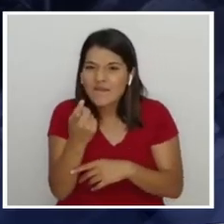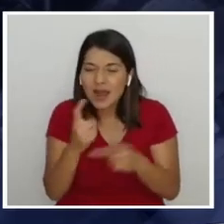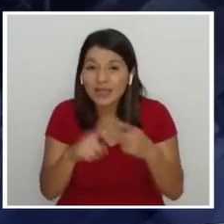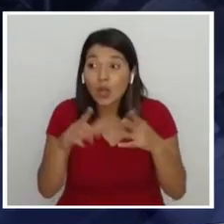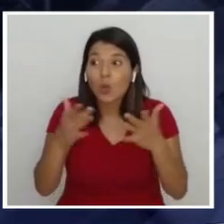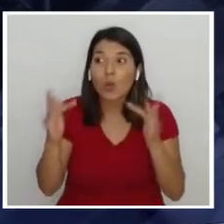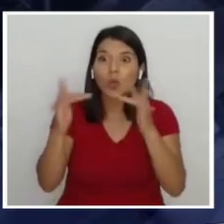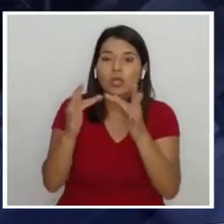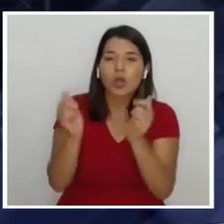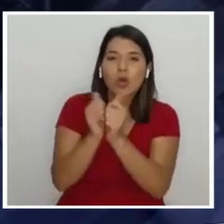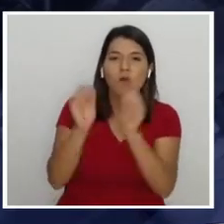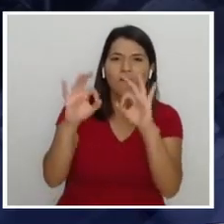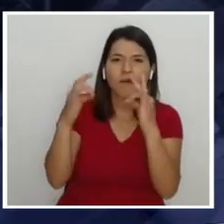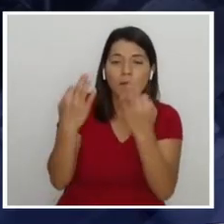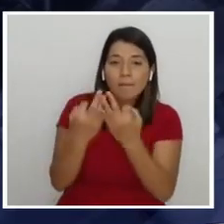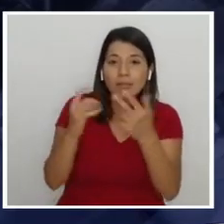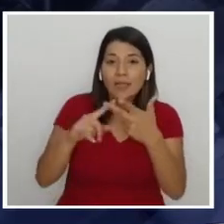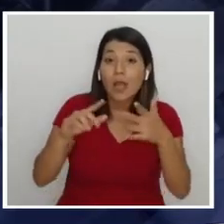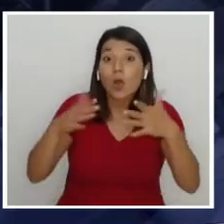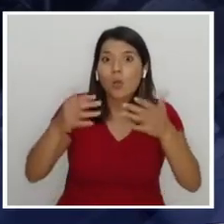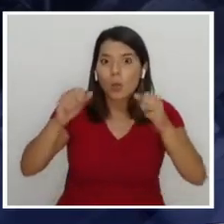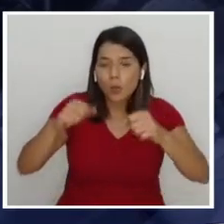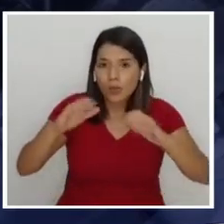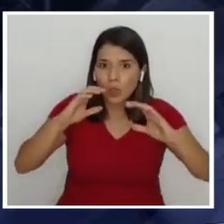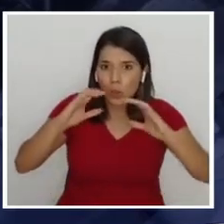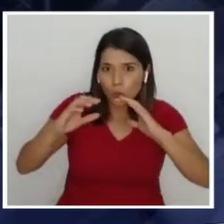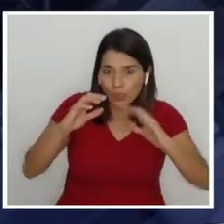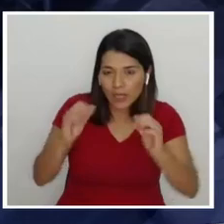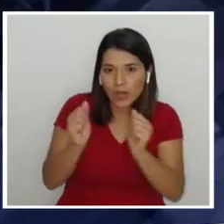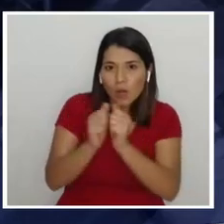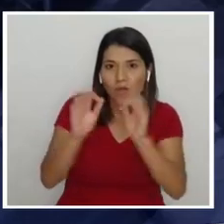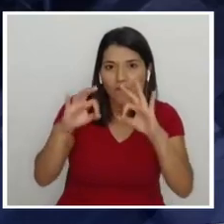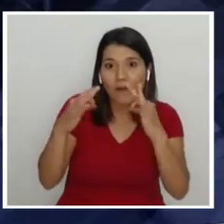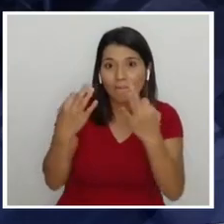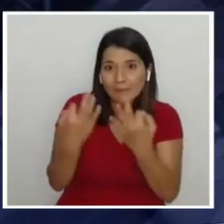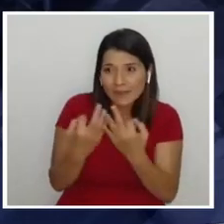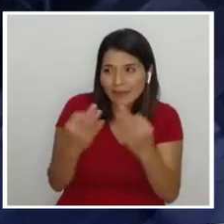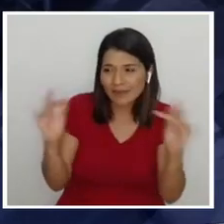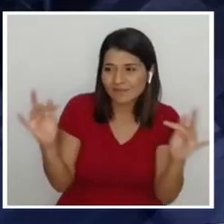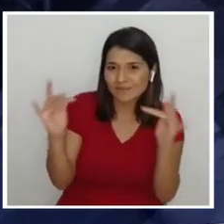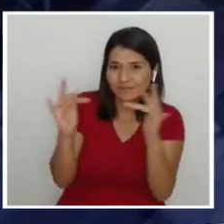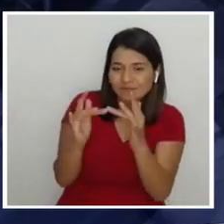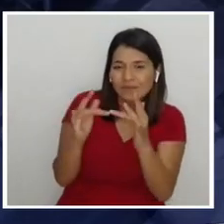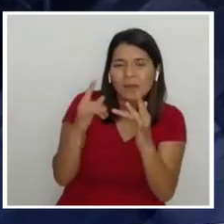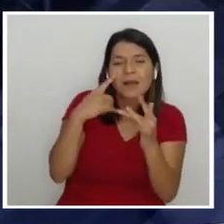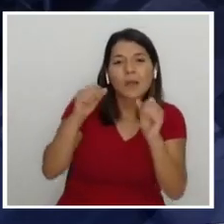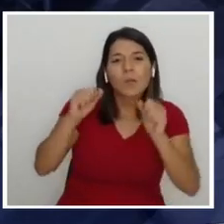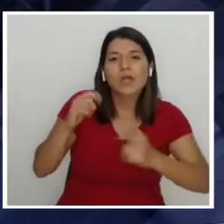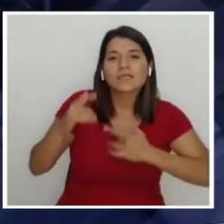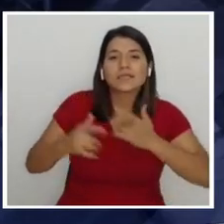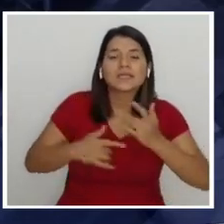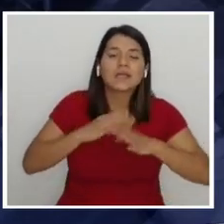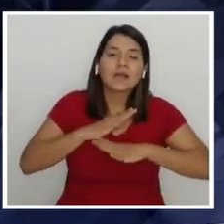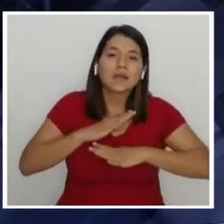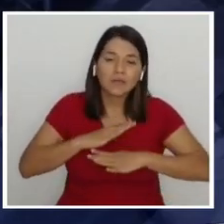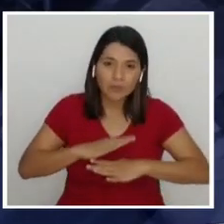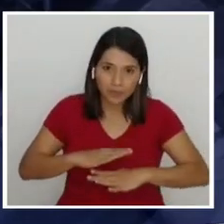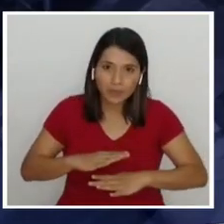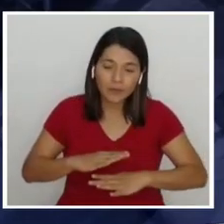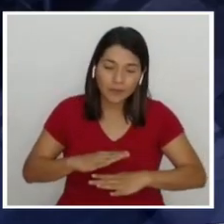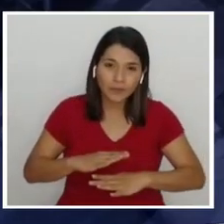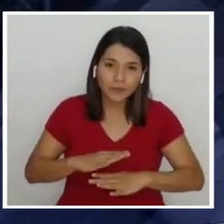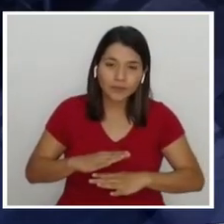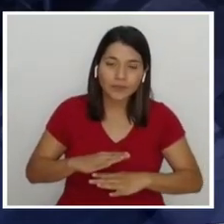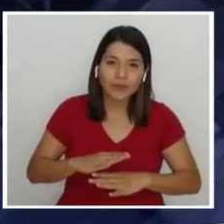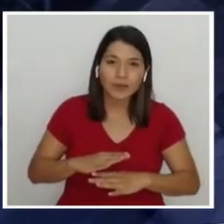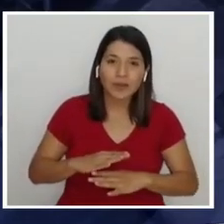restablecer la comunicación entre ellos para llevar alivio más allá, a los hogares, a las casas, y que supieran que sus seres queridos ya estaban en un